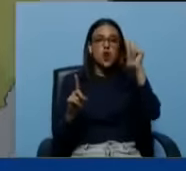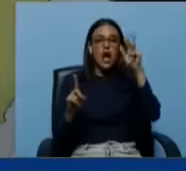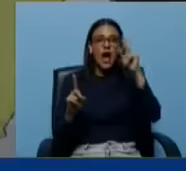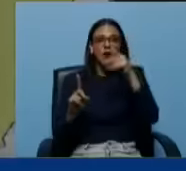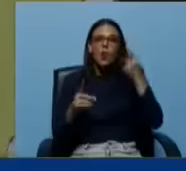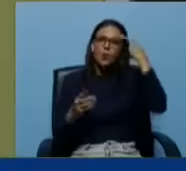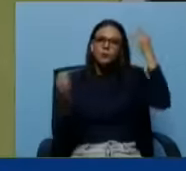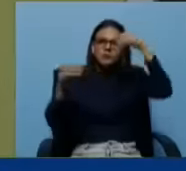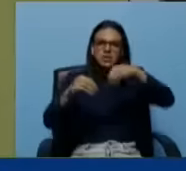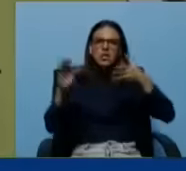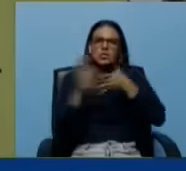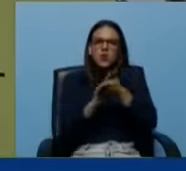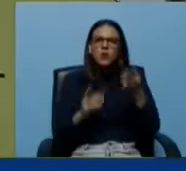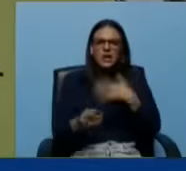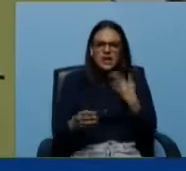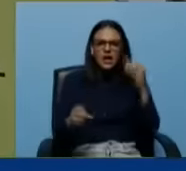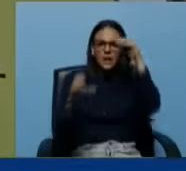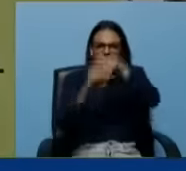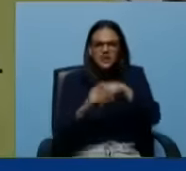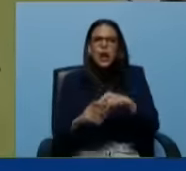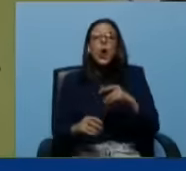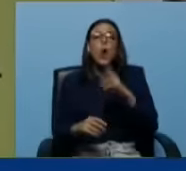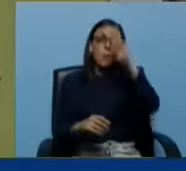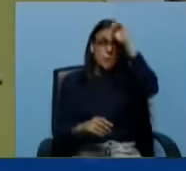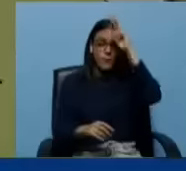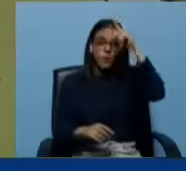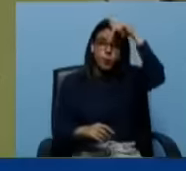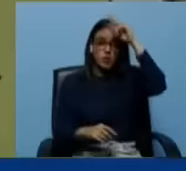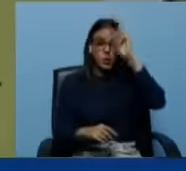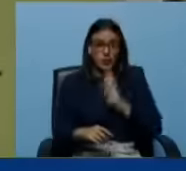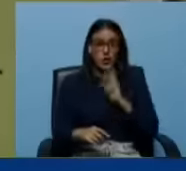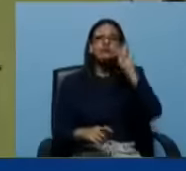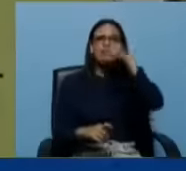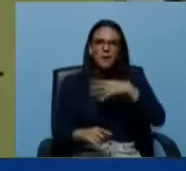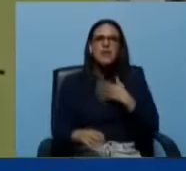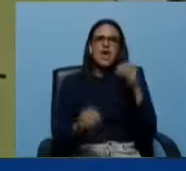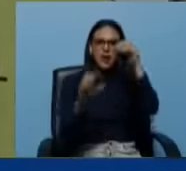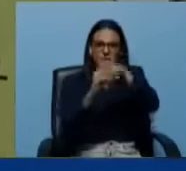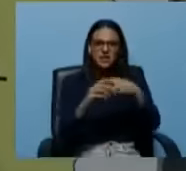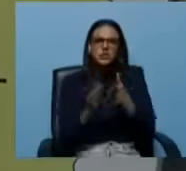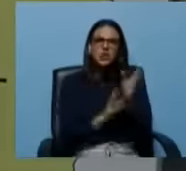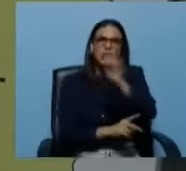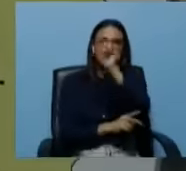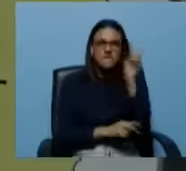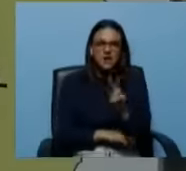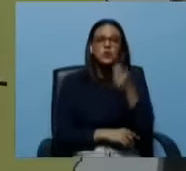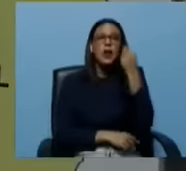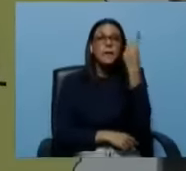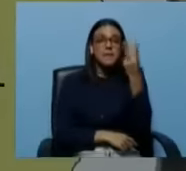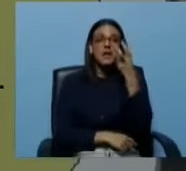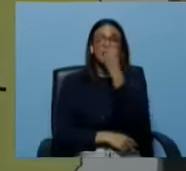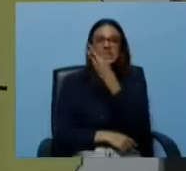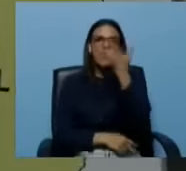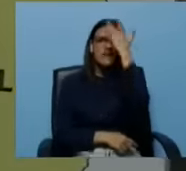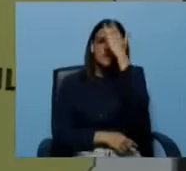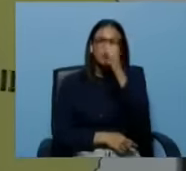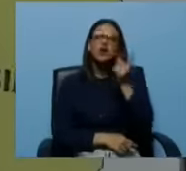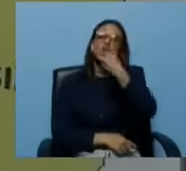los gringos desde Puerto Rico prepararon unos barcos que mandaron el 23 de febrero. ¿Y qué